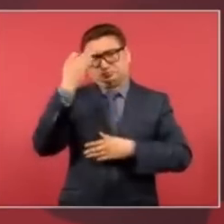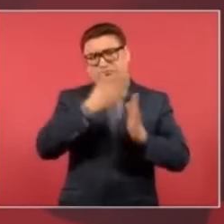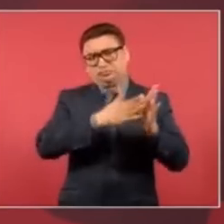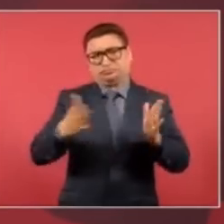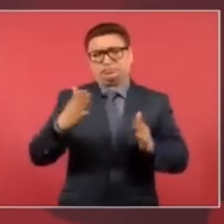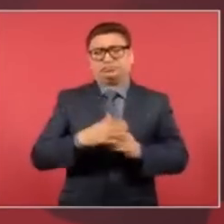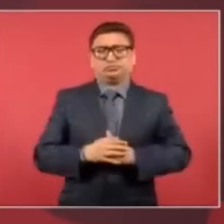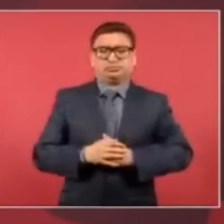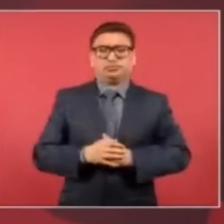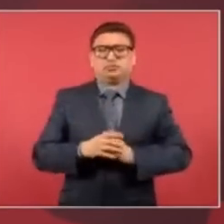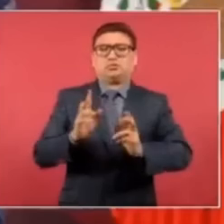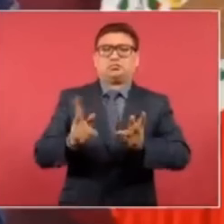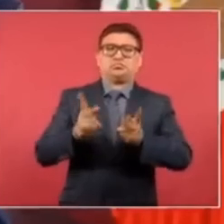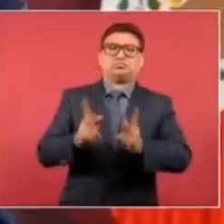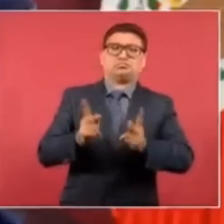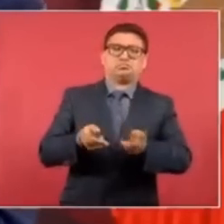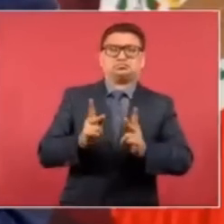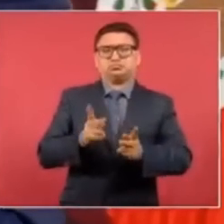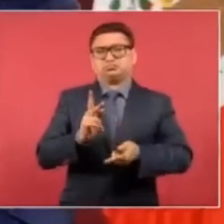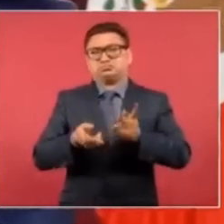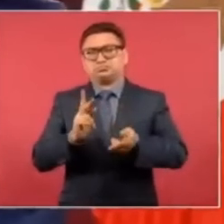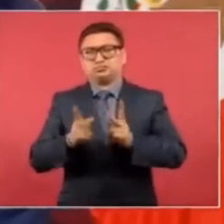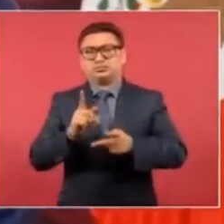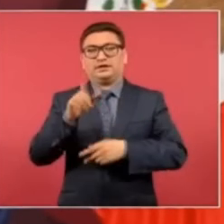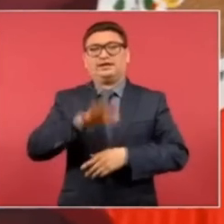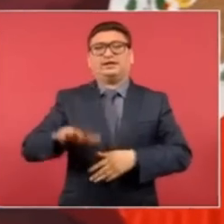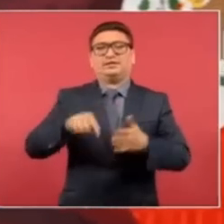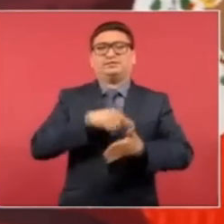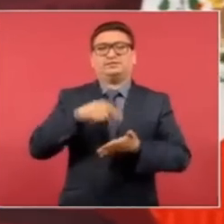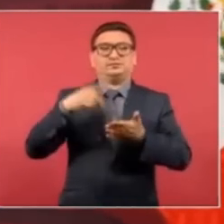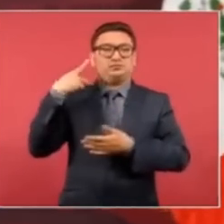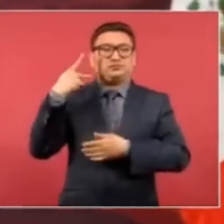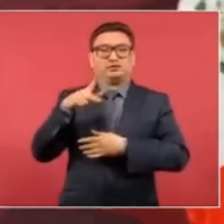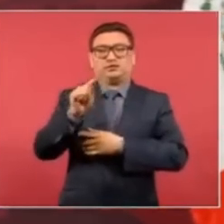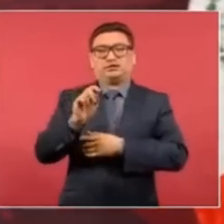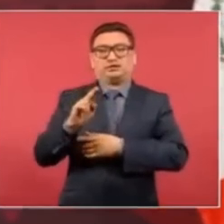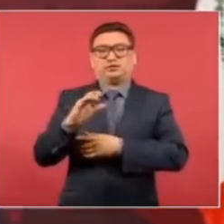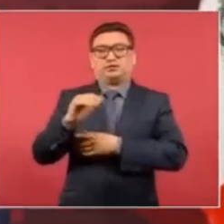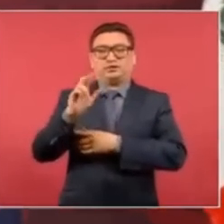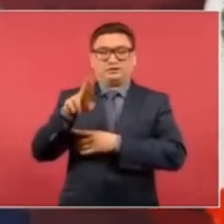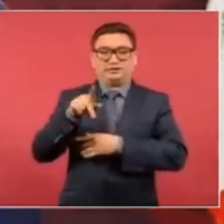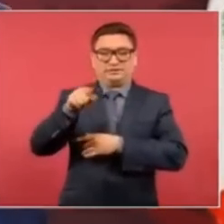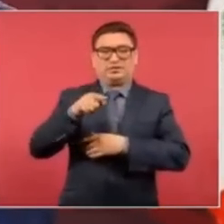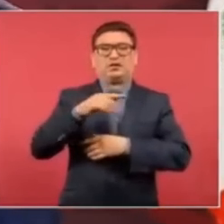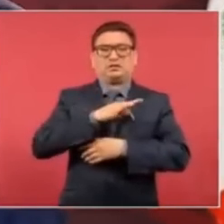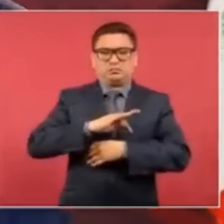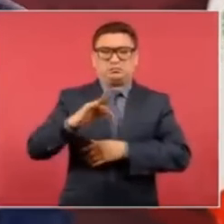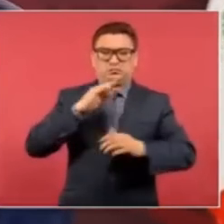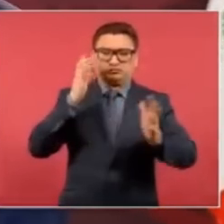que platicaran en Tehuacán, Puebla, que habían baños termales.